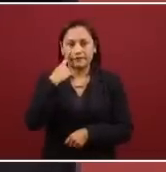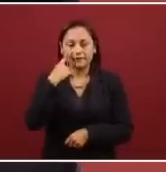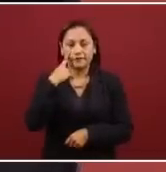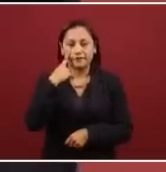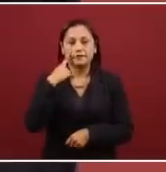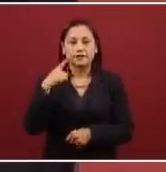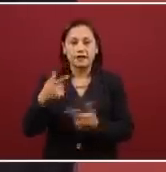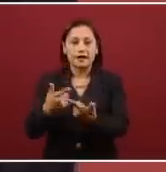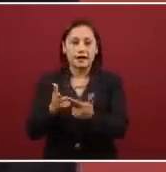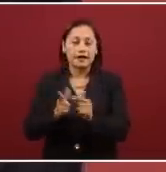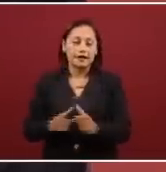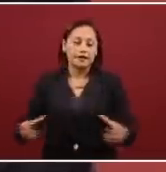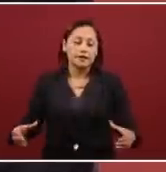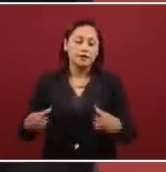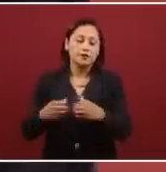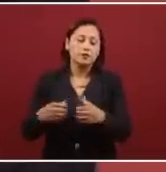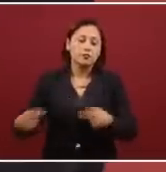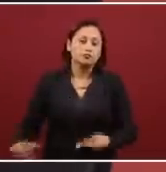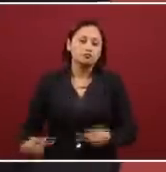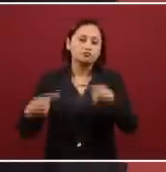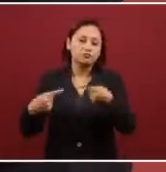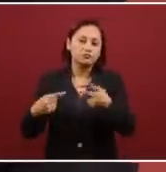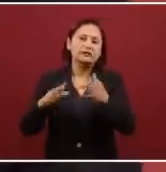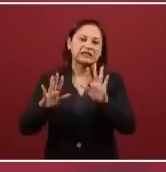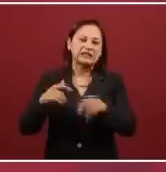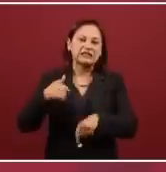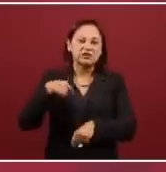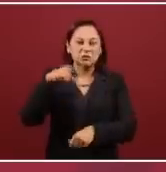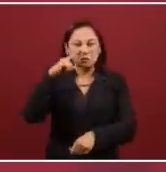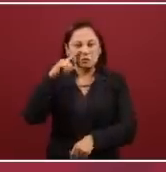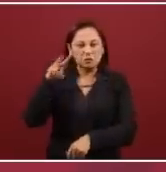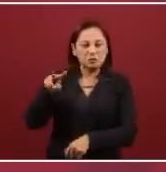un manifiesto, a mí me gustaría…